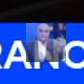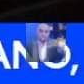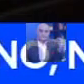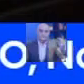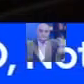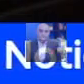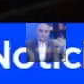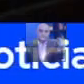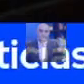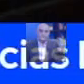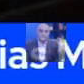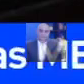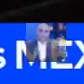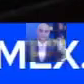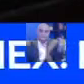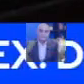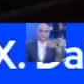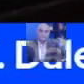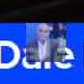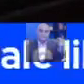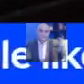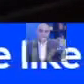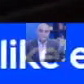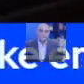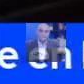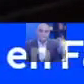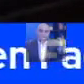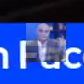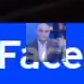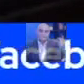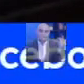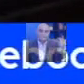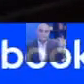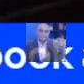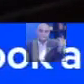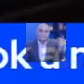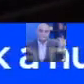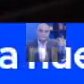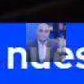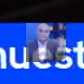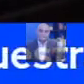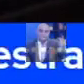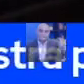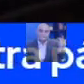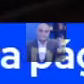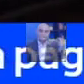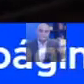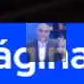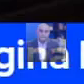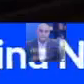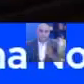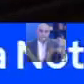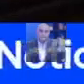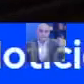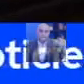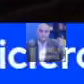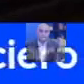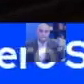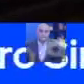de la migración, de los desplazados por la guerra, los refugiados. Muchísimas gracias nuevamente, querido Vicente, y te mando un